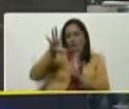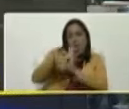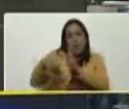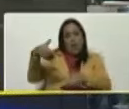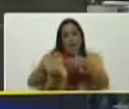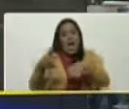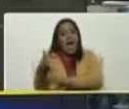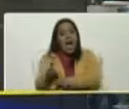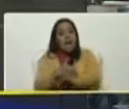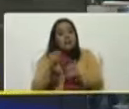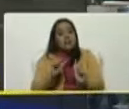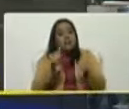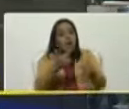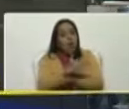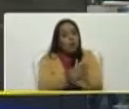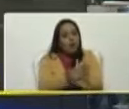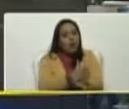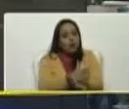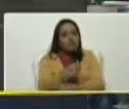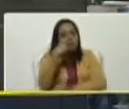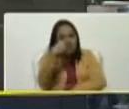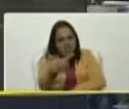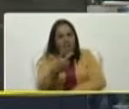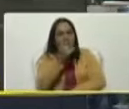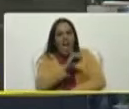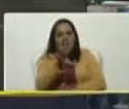Antes de empezar el juego, ya están gritando fraude.